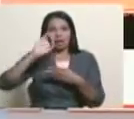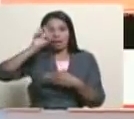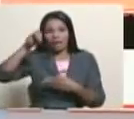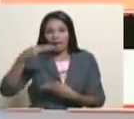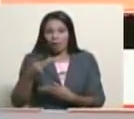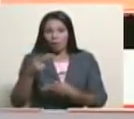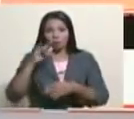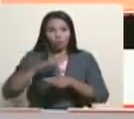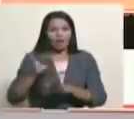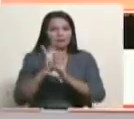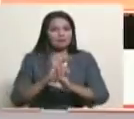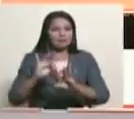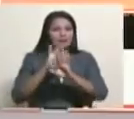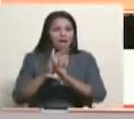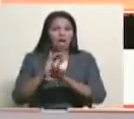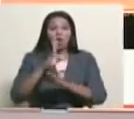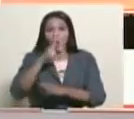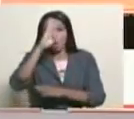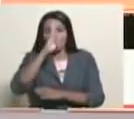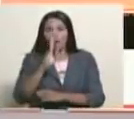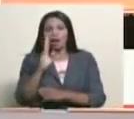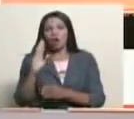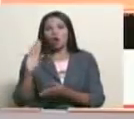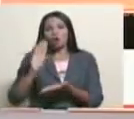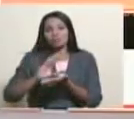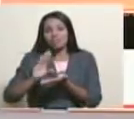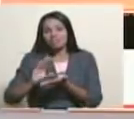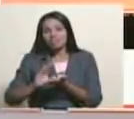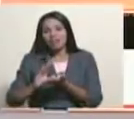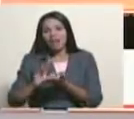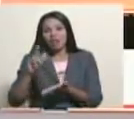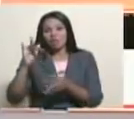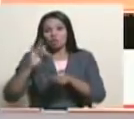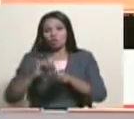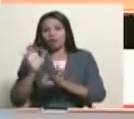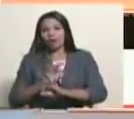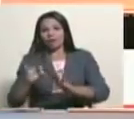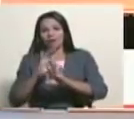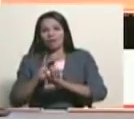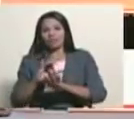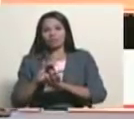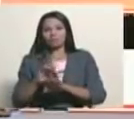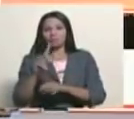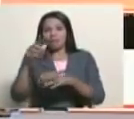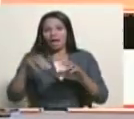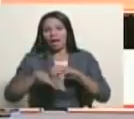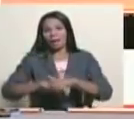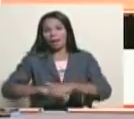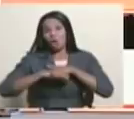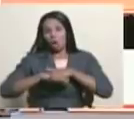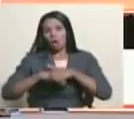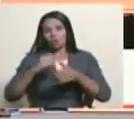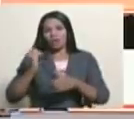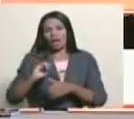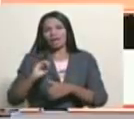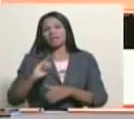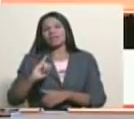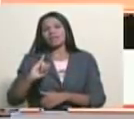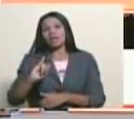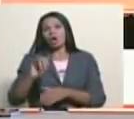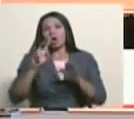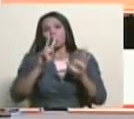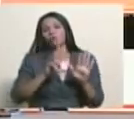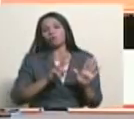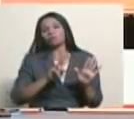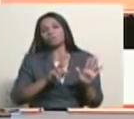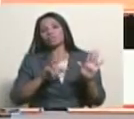Son intocables. Y los bancos centrales son intocables. Ah, en Londres el imperio ordenó que nos quitaran 88 toneladas